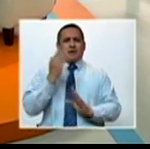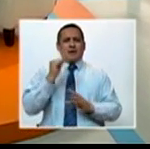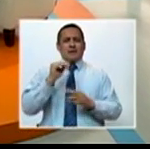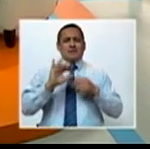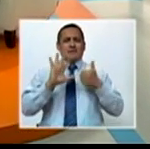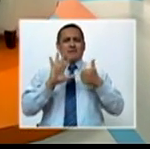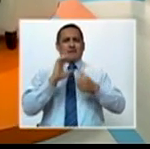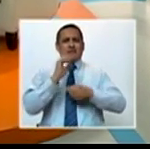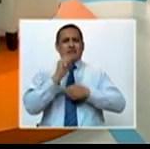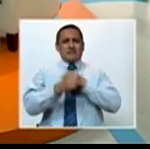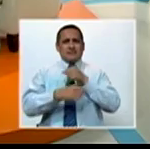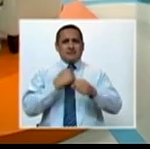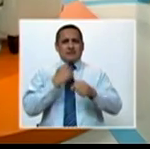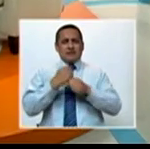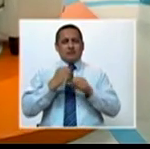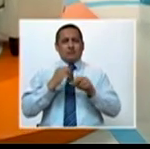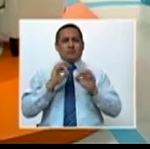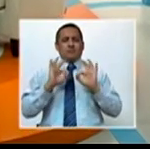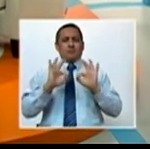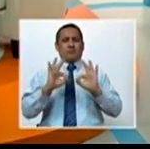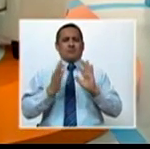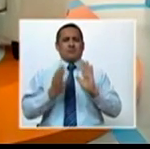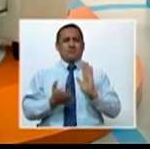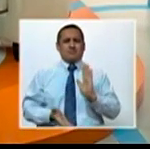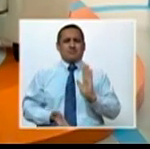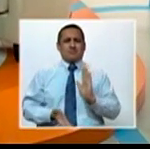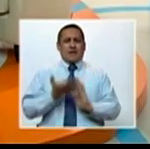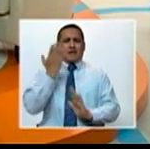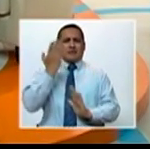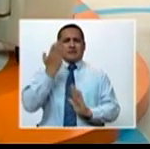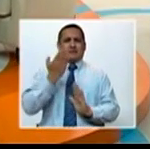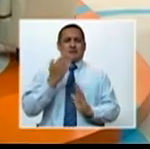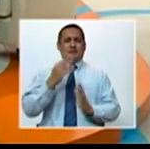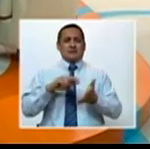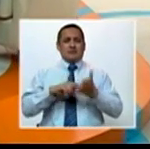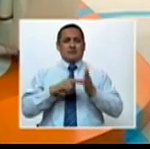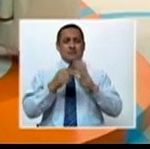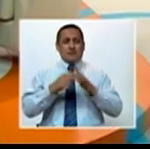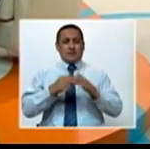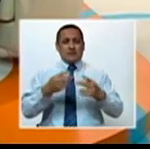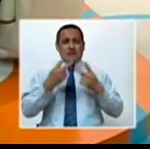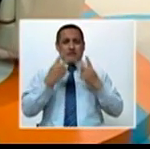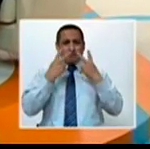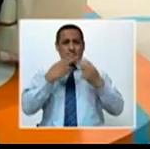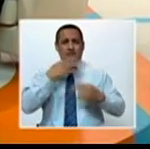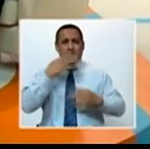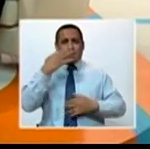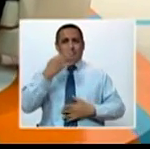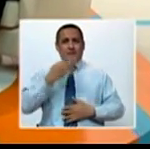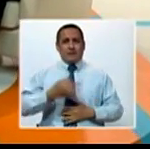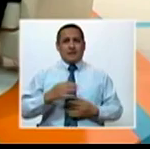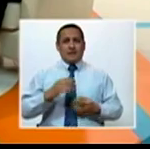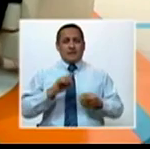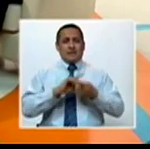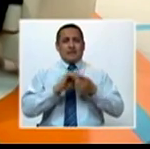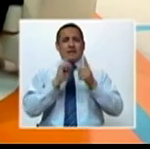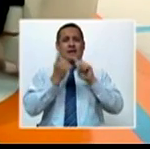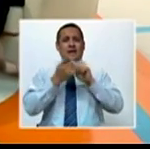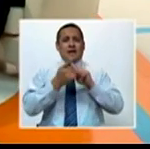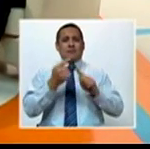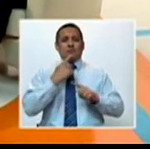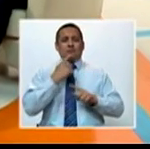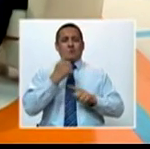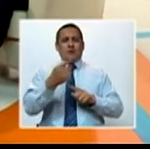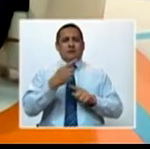efectiva. Entonces, realmente esta reforma realmente es